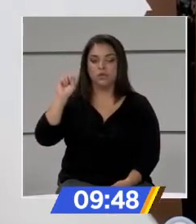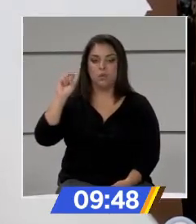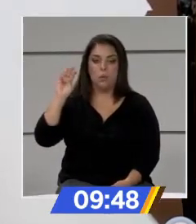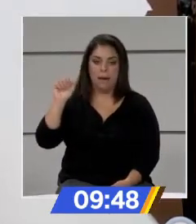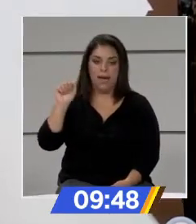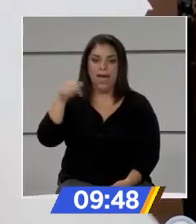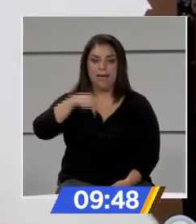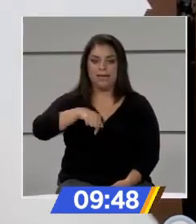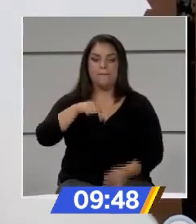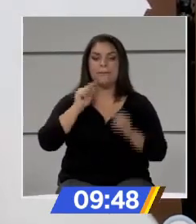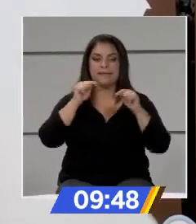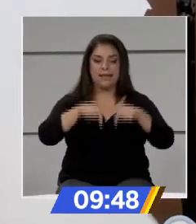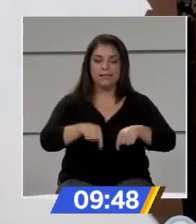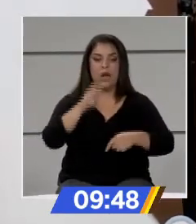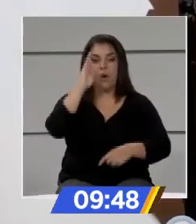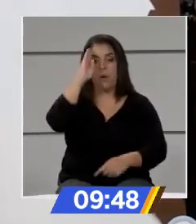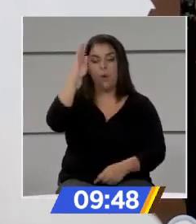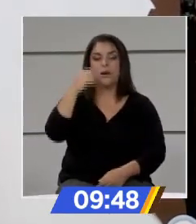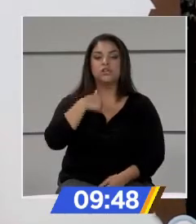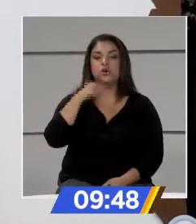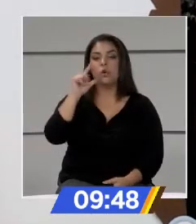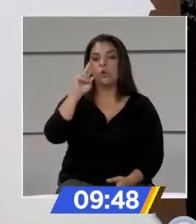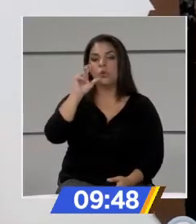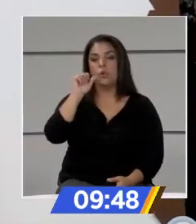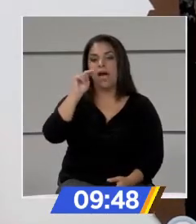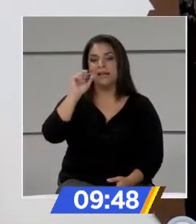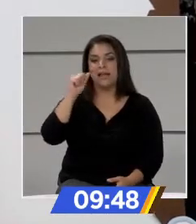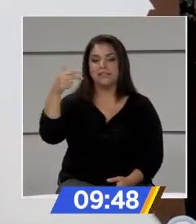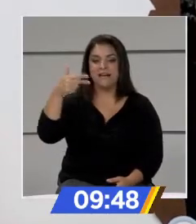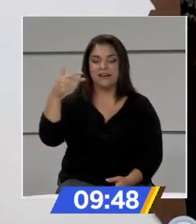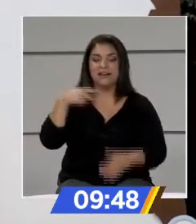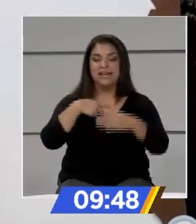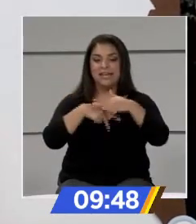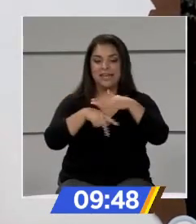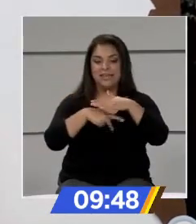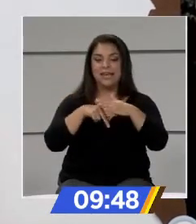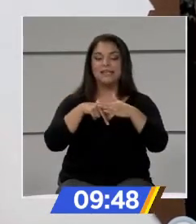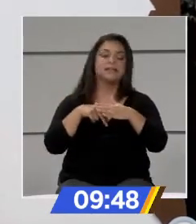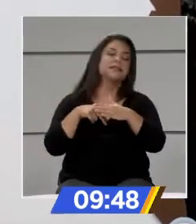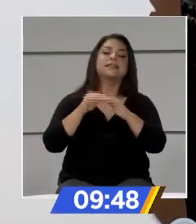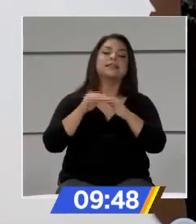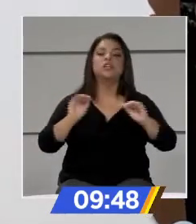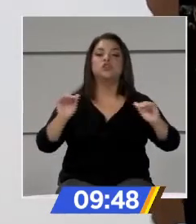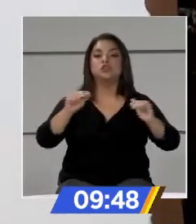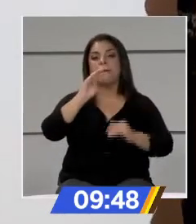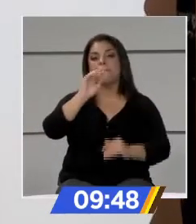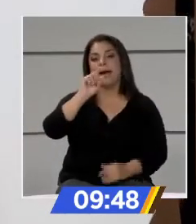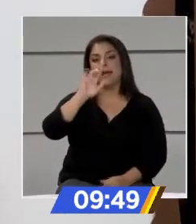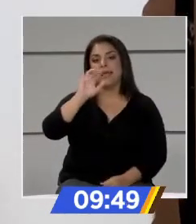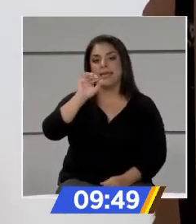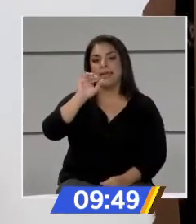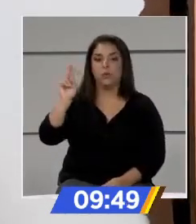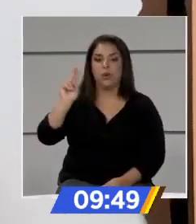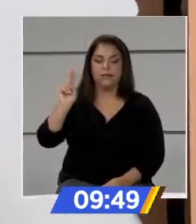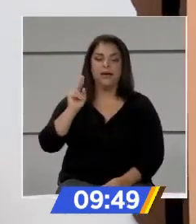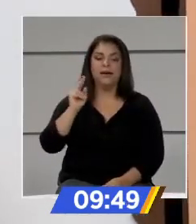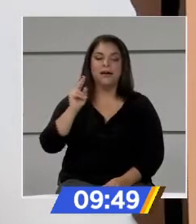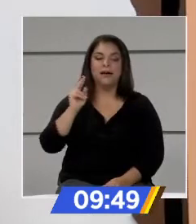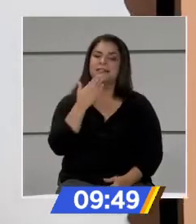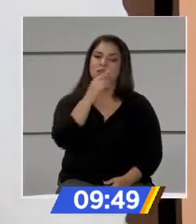Saludos, soy Luana Chaverri, del Kinder Jardín de Niños María Jiménez Ureña. Muchísimas gracias de verdad a los chicos y las chicas